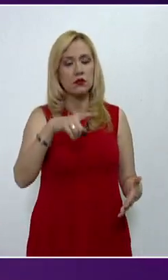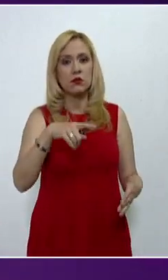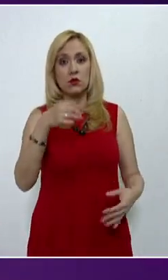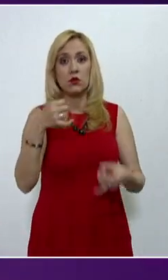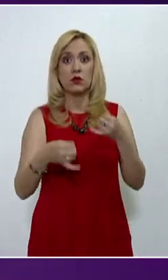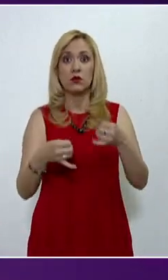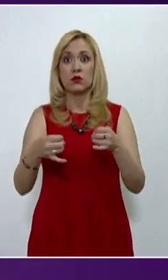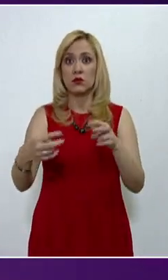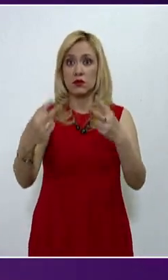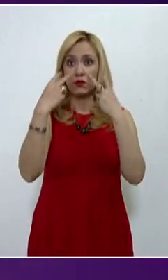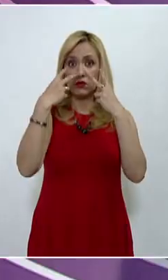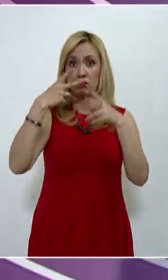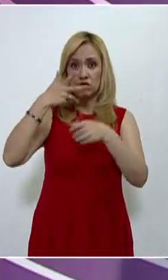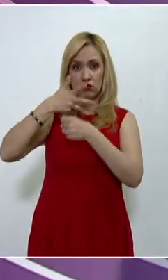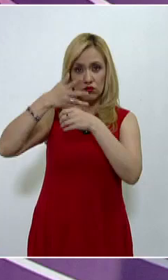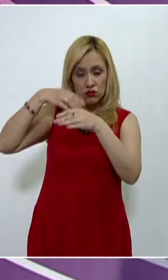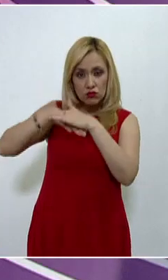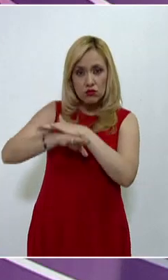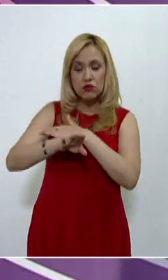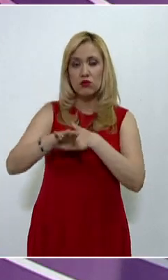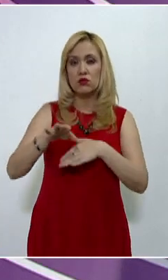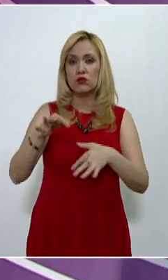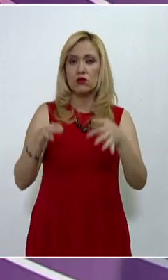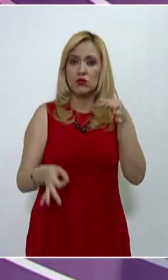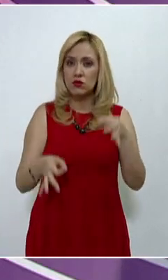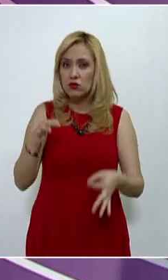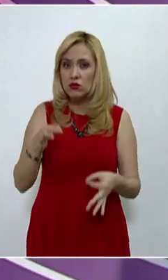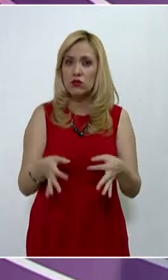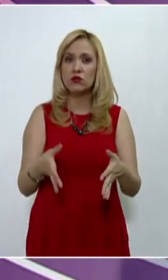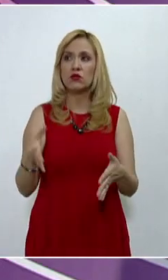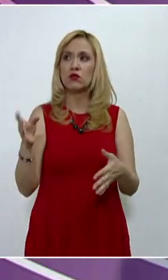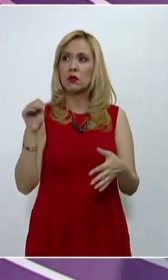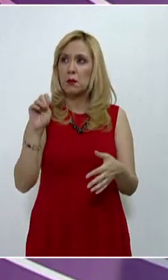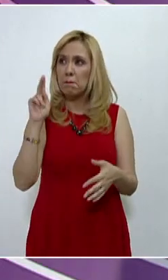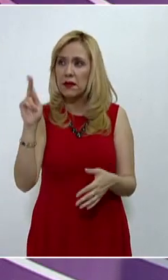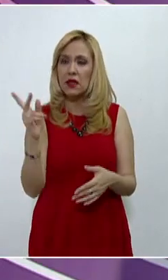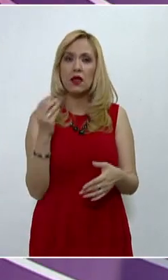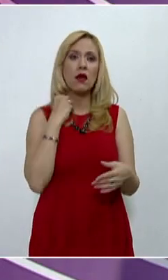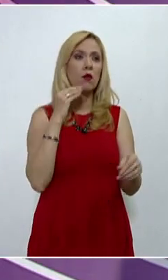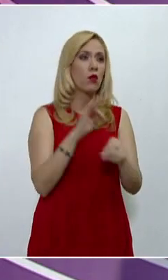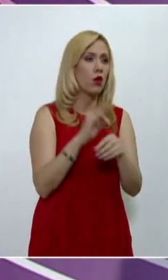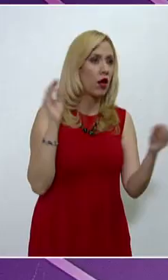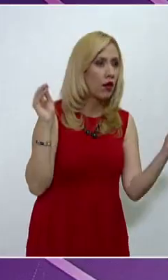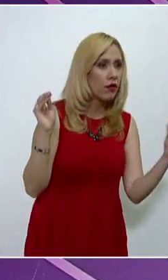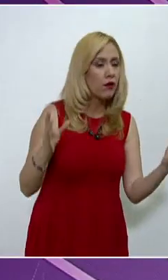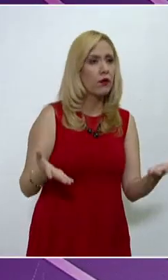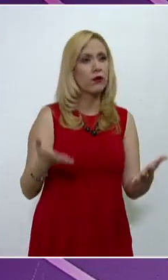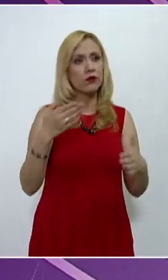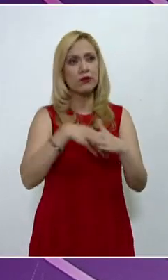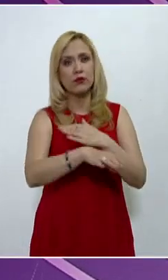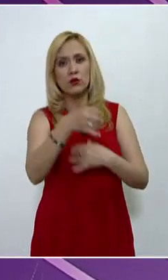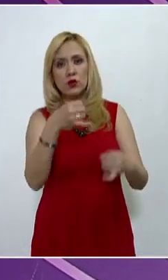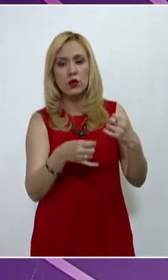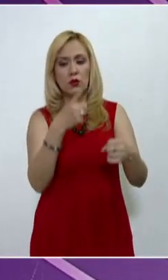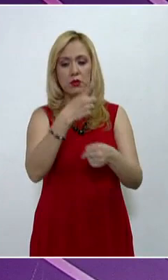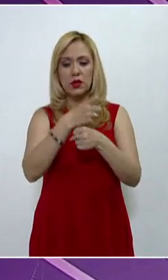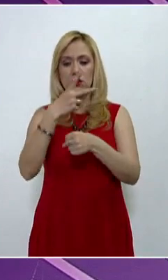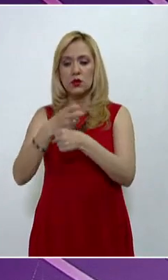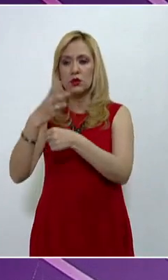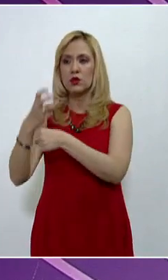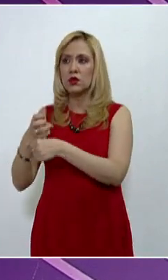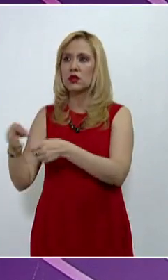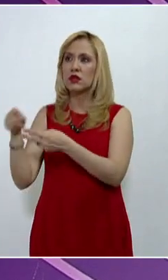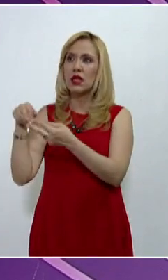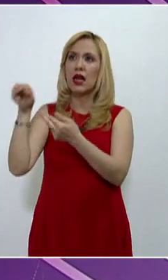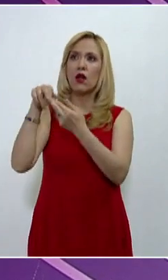implica trabajo de unidades de medidas cautelares, de la Fiscalía, Defensoría, de los tribunales, del segunda instancia, tercera, o sea,